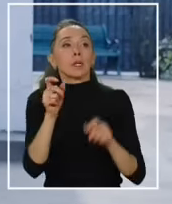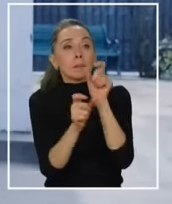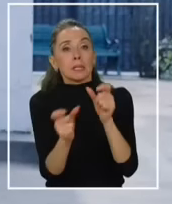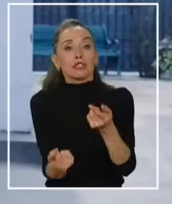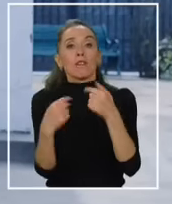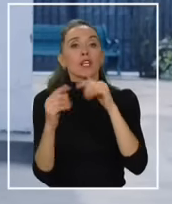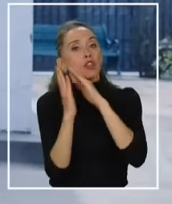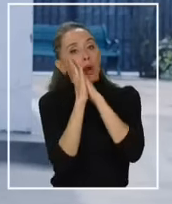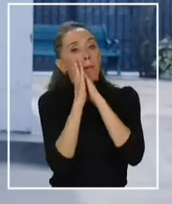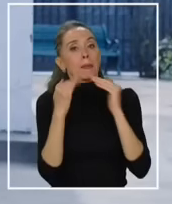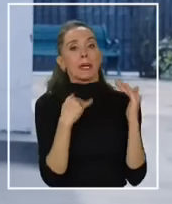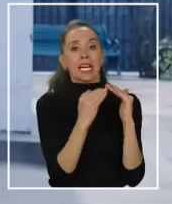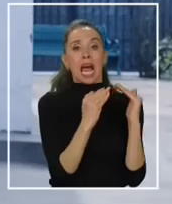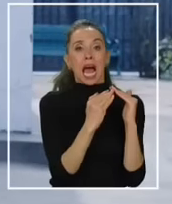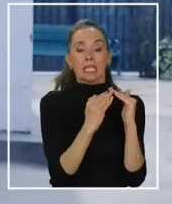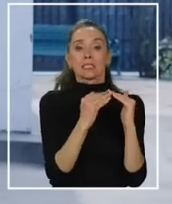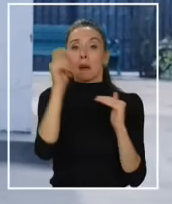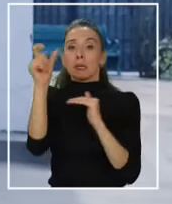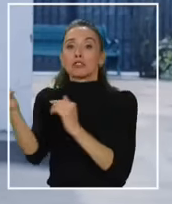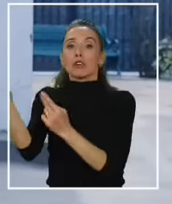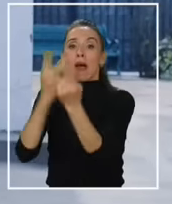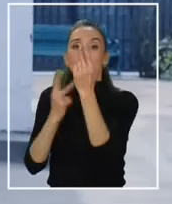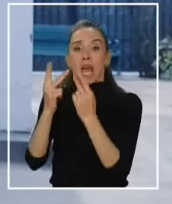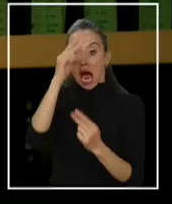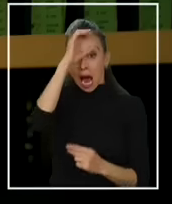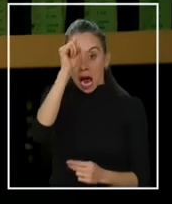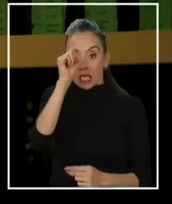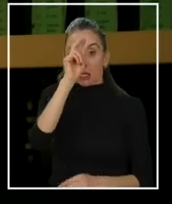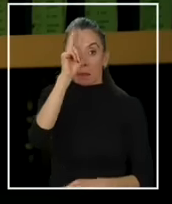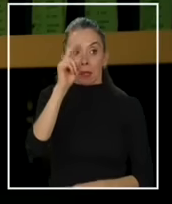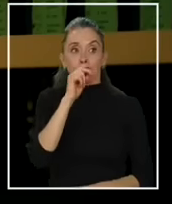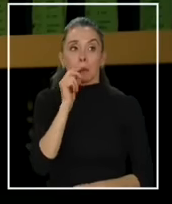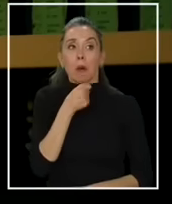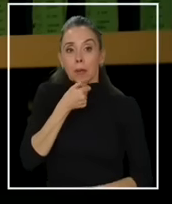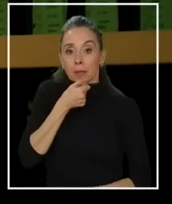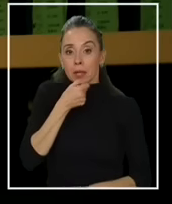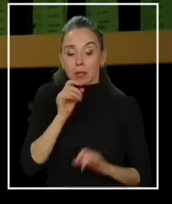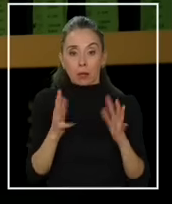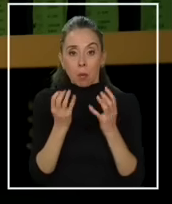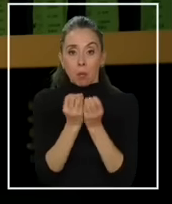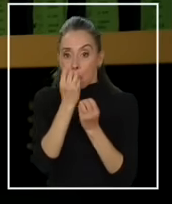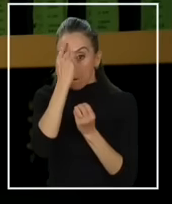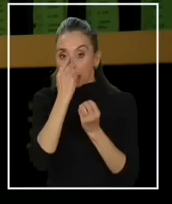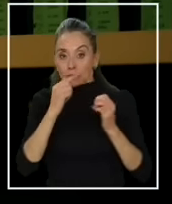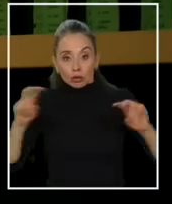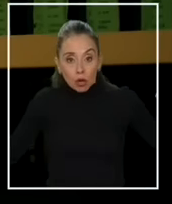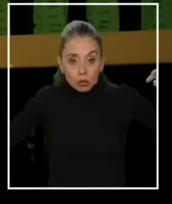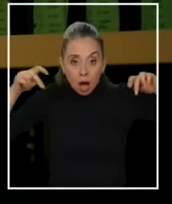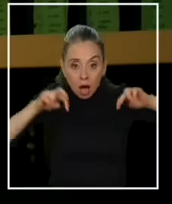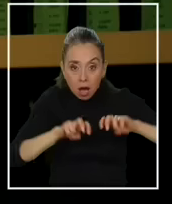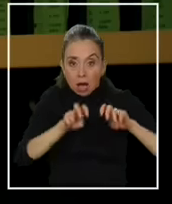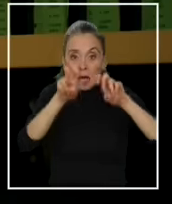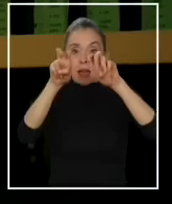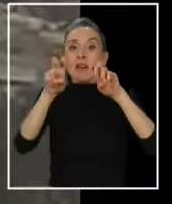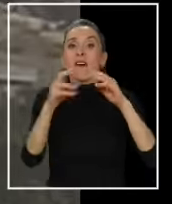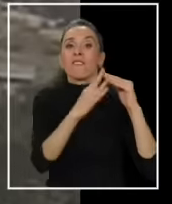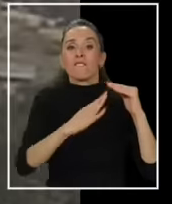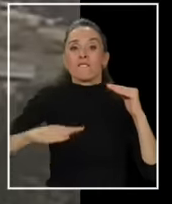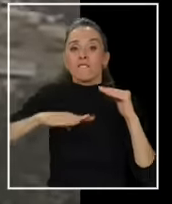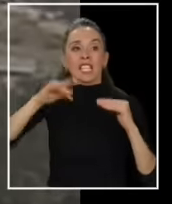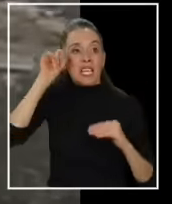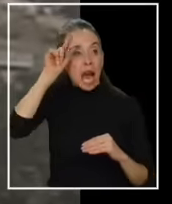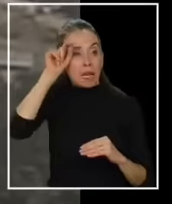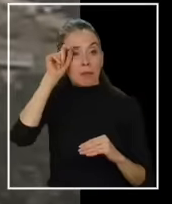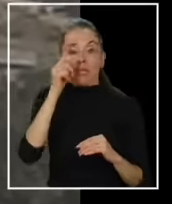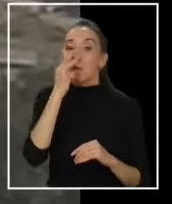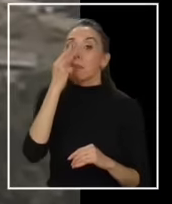en mi casa que venía de Argentina, de Perú. Impresionante la cantidad de peregrinos que ha llegado esta mañana hasta Villa Alemana para ver